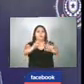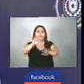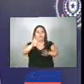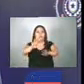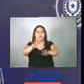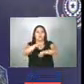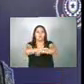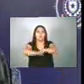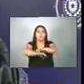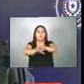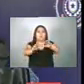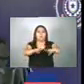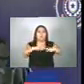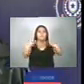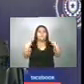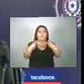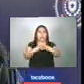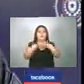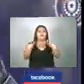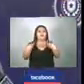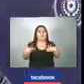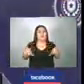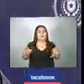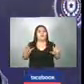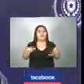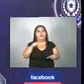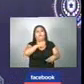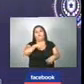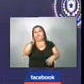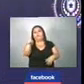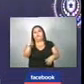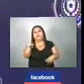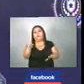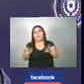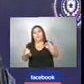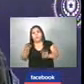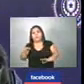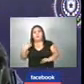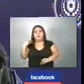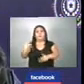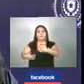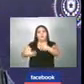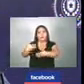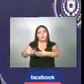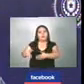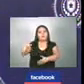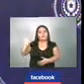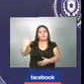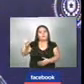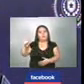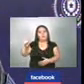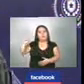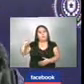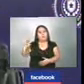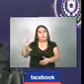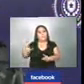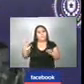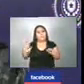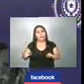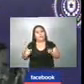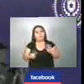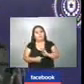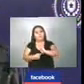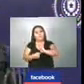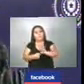pandilleros publicados y ya están ellos en el proceso que hace la Fiscalía para presentar los